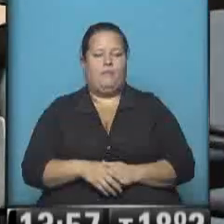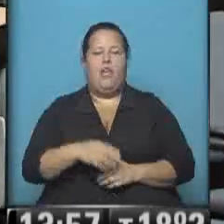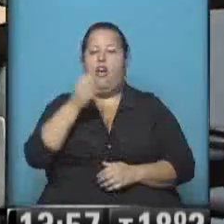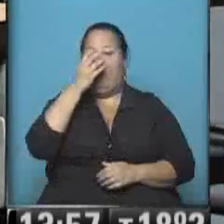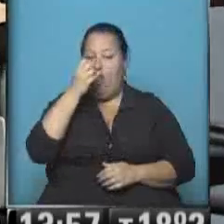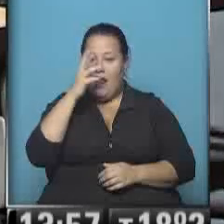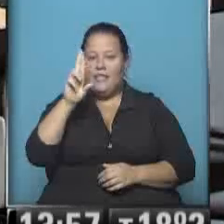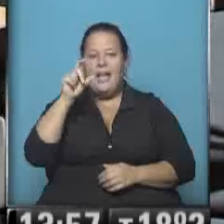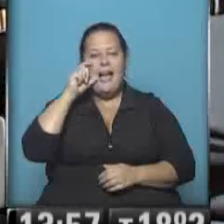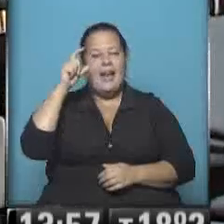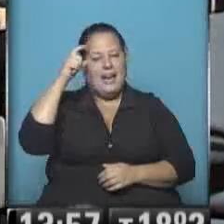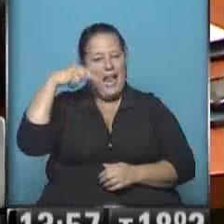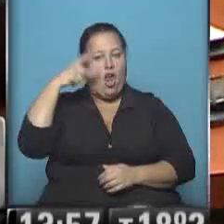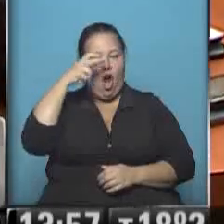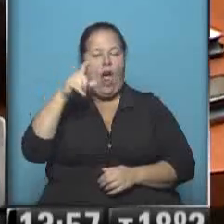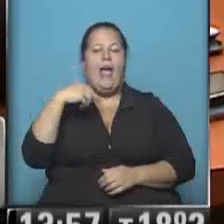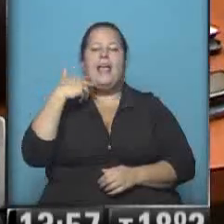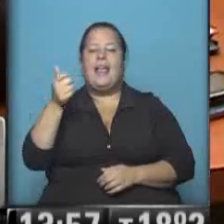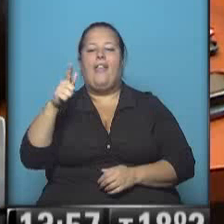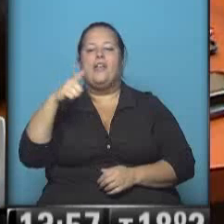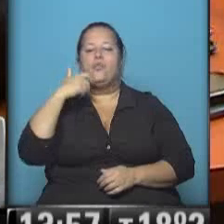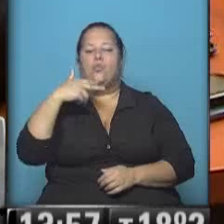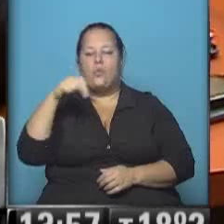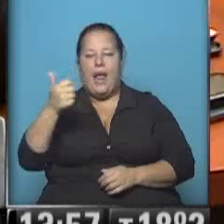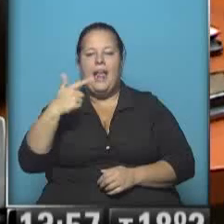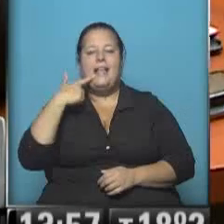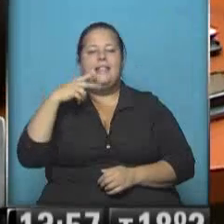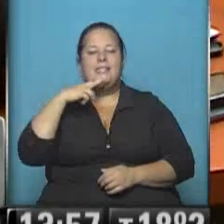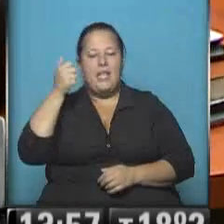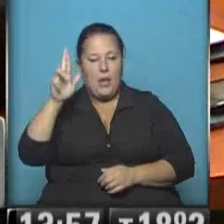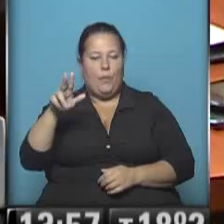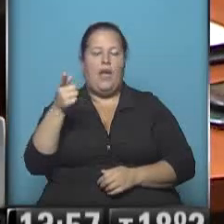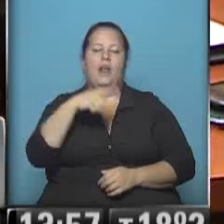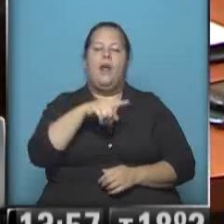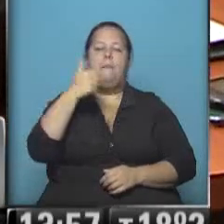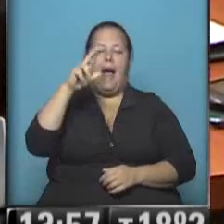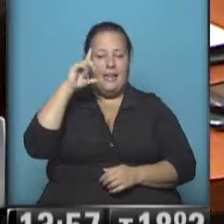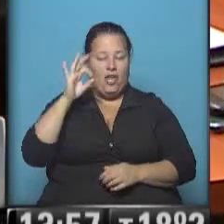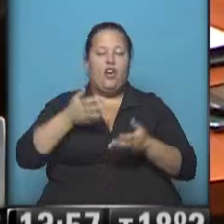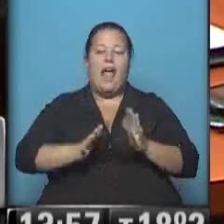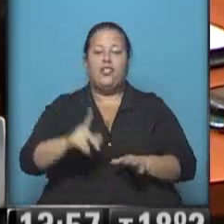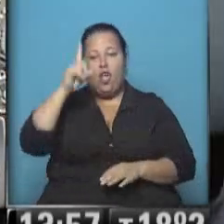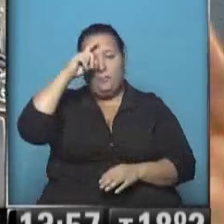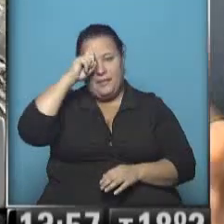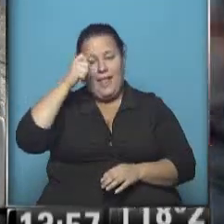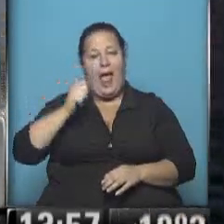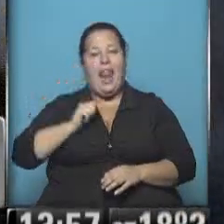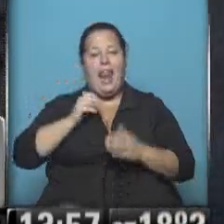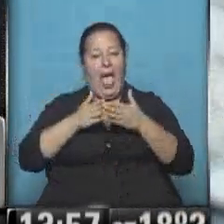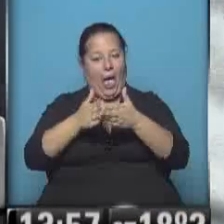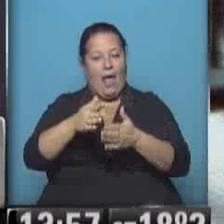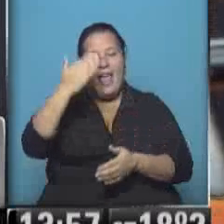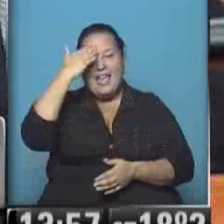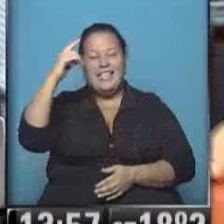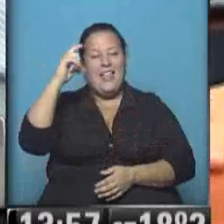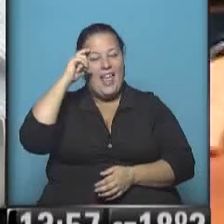reinhold silber es hija de Susana cber y Marcelo reinhold nació en el hospital naval el 15 de